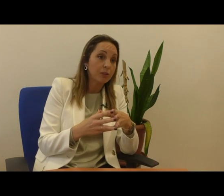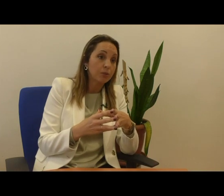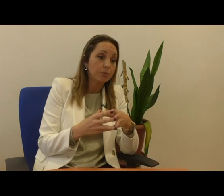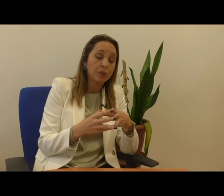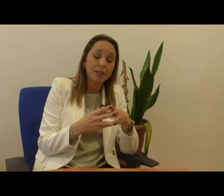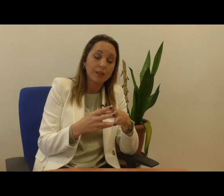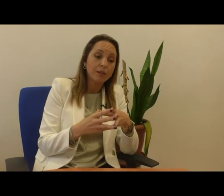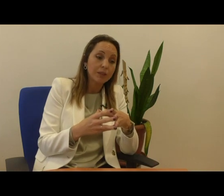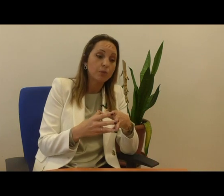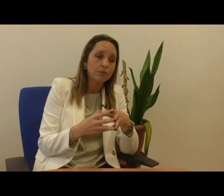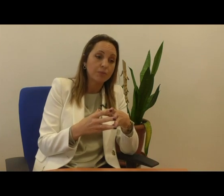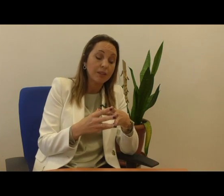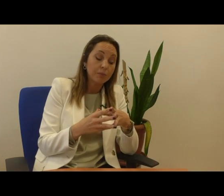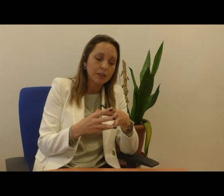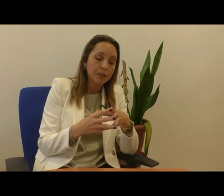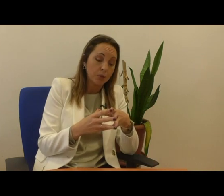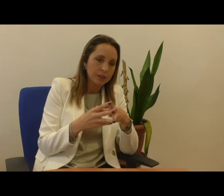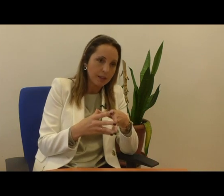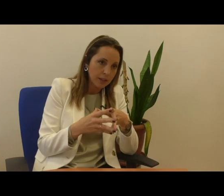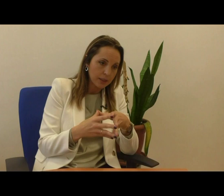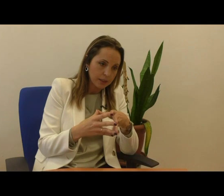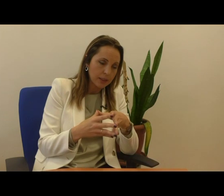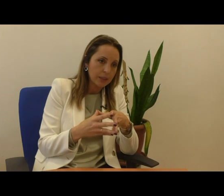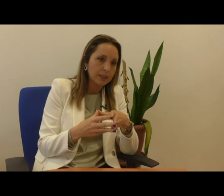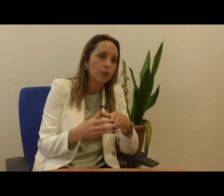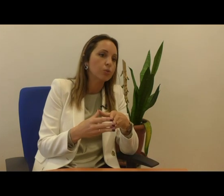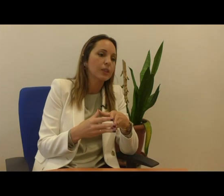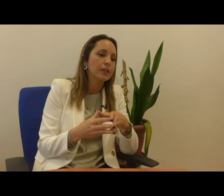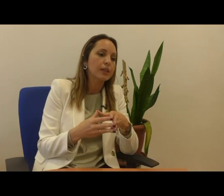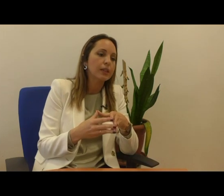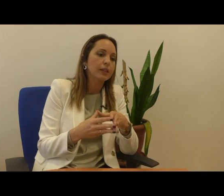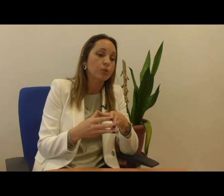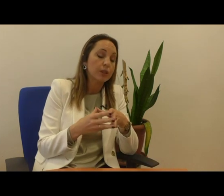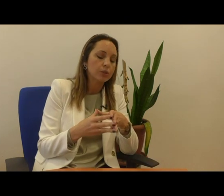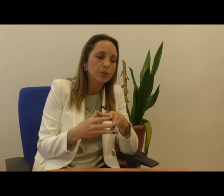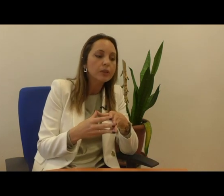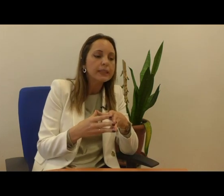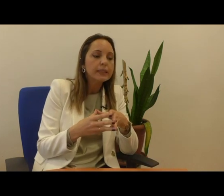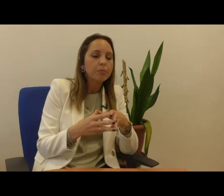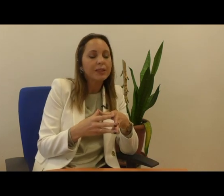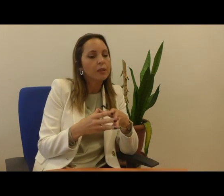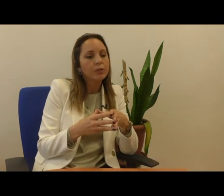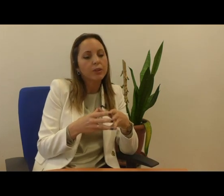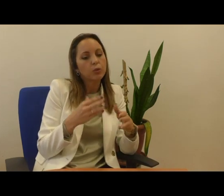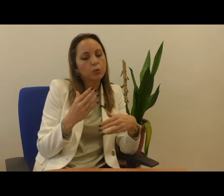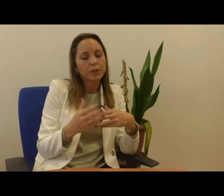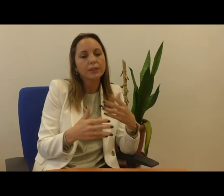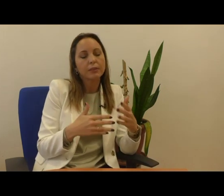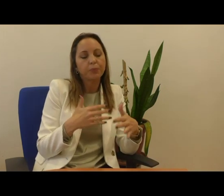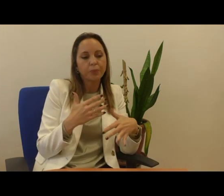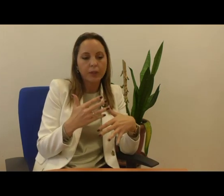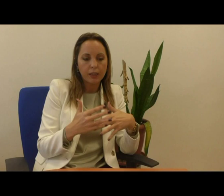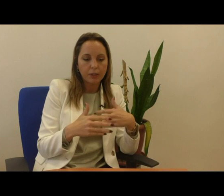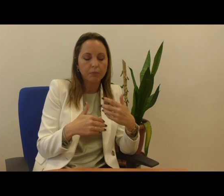su momento, pueden ir derivando fácilmente, y por desgracia así lo constatan los casos, ¿no? Van derivando hacia